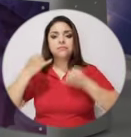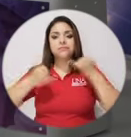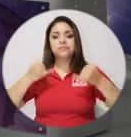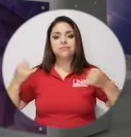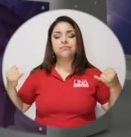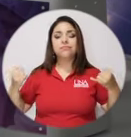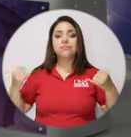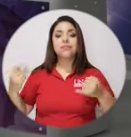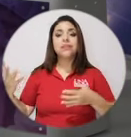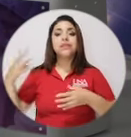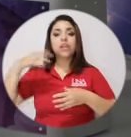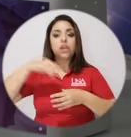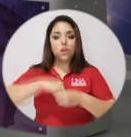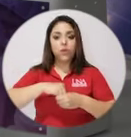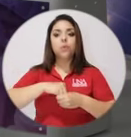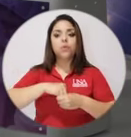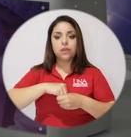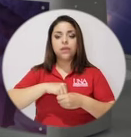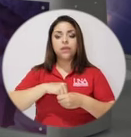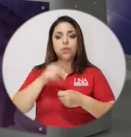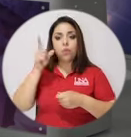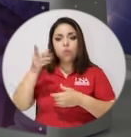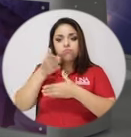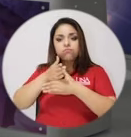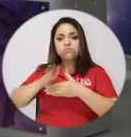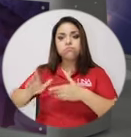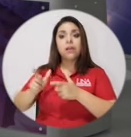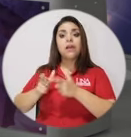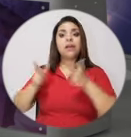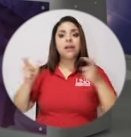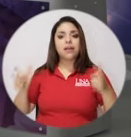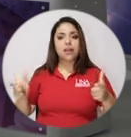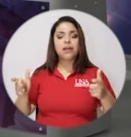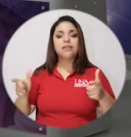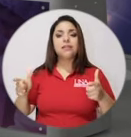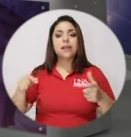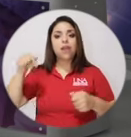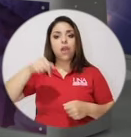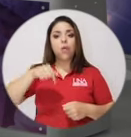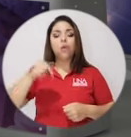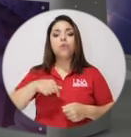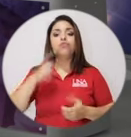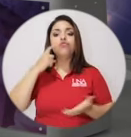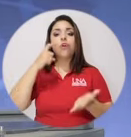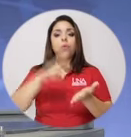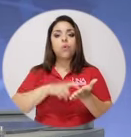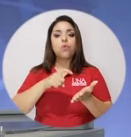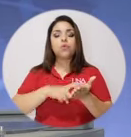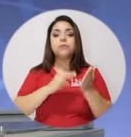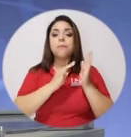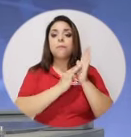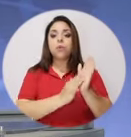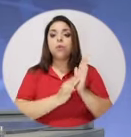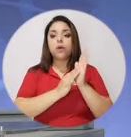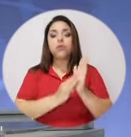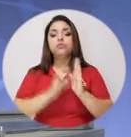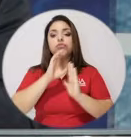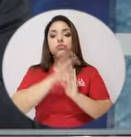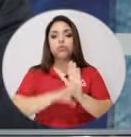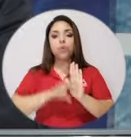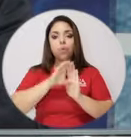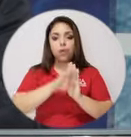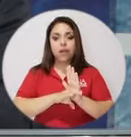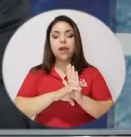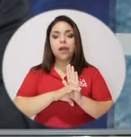idiomas, incluir un apartado grande de lo que se reconocen hoy como modelos curriculares centrados en